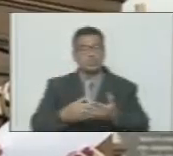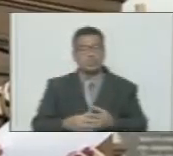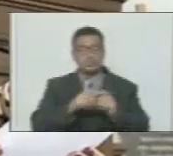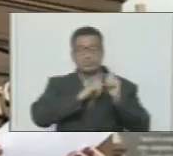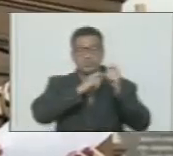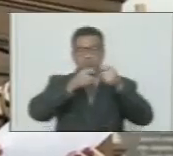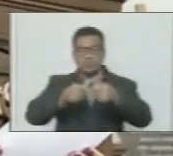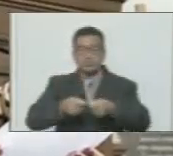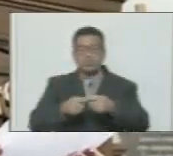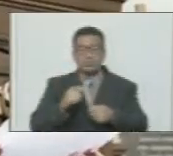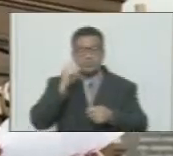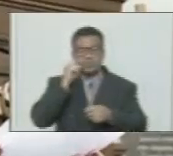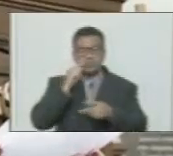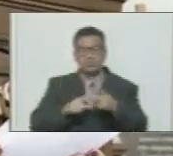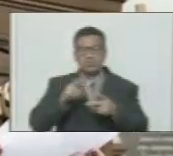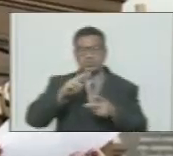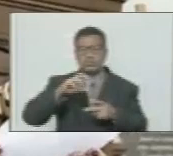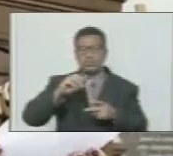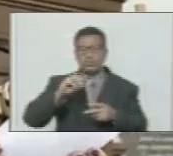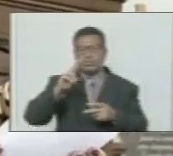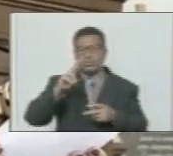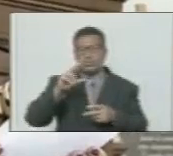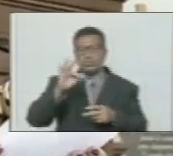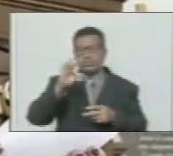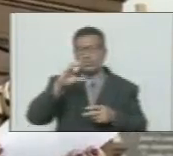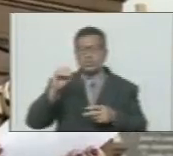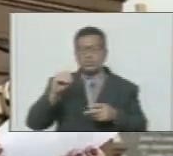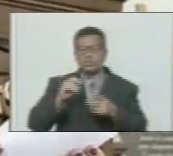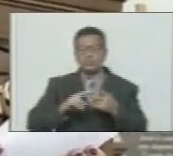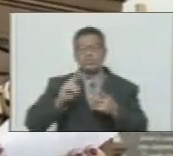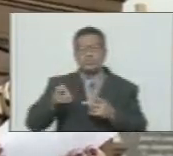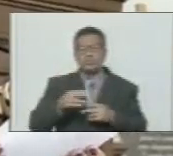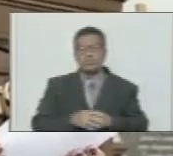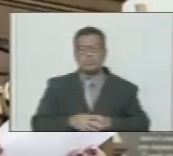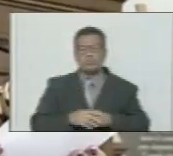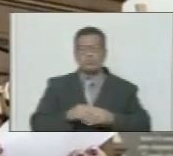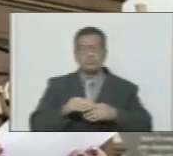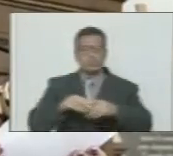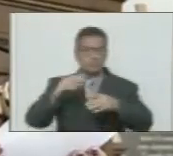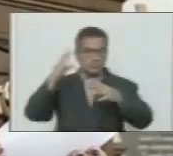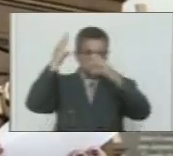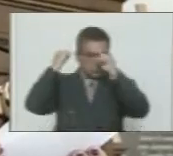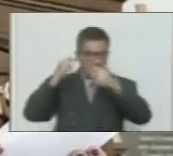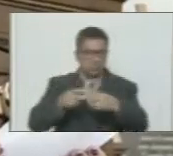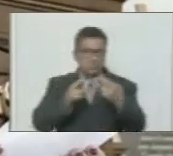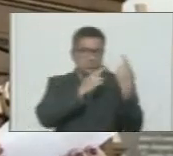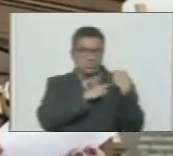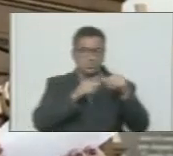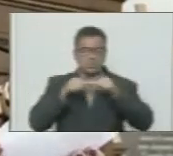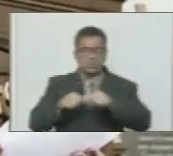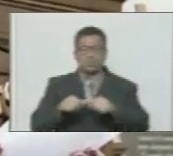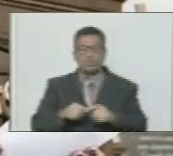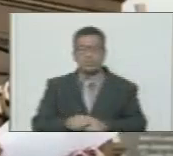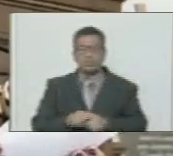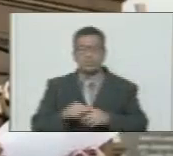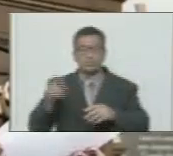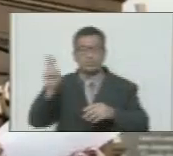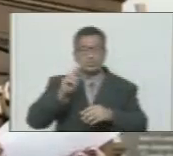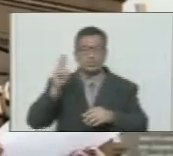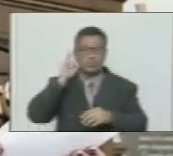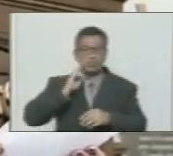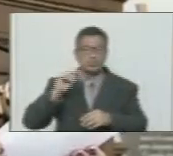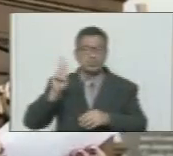propone la designación del ciudadano Rodolfo Humberto Pérez Hernández como embajador representante permanente